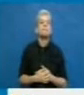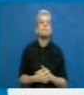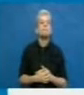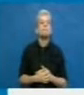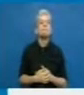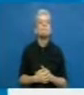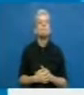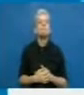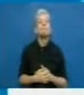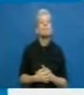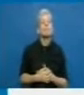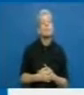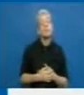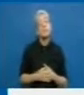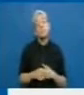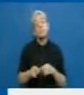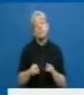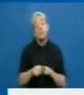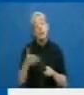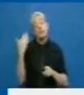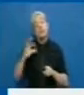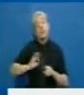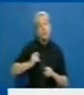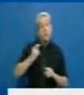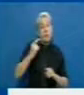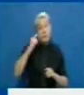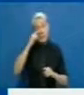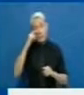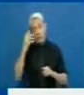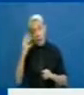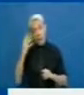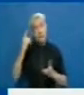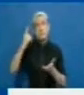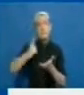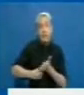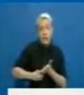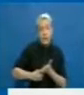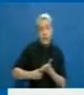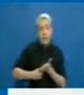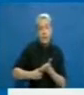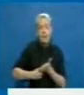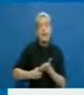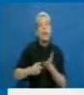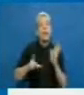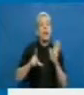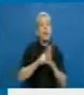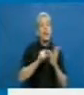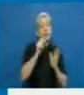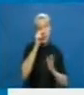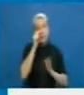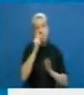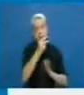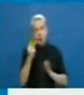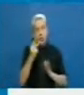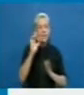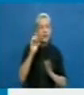tomado en el año 74, cuando estaba en vida determinada de Juan Domingo Perón, se tomó una medida que fue la ley 22021,